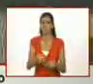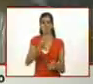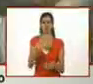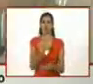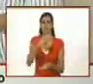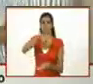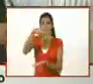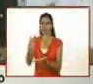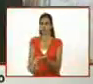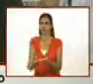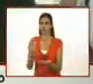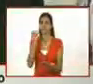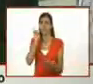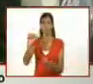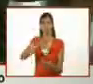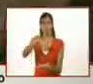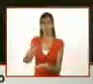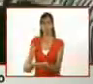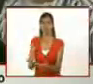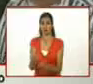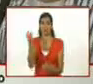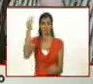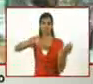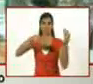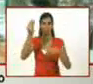hablan por sí solas.